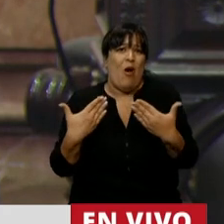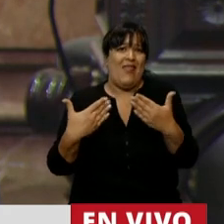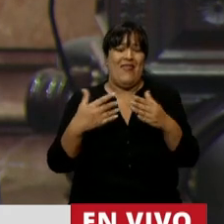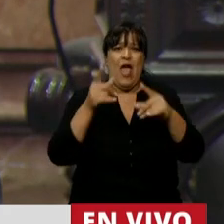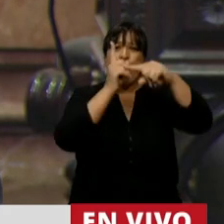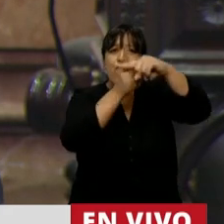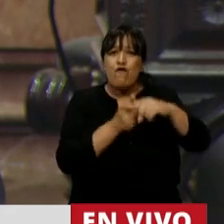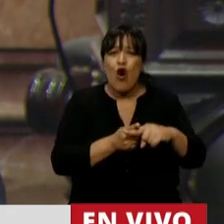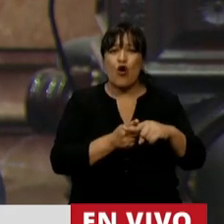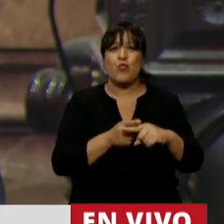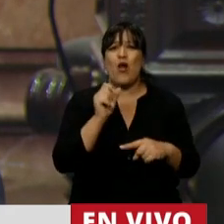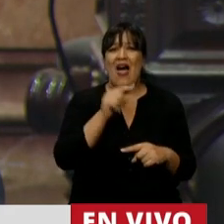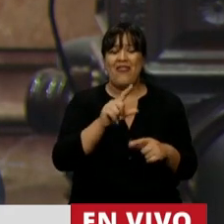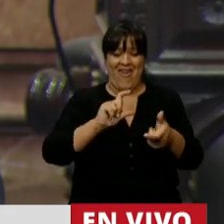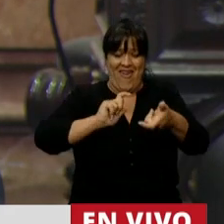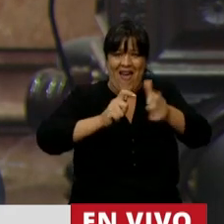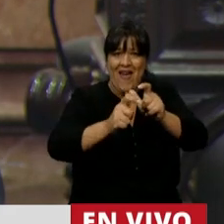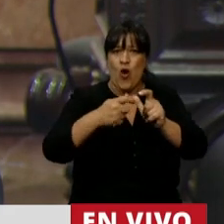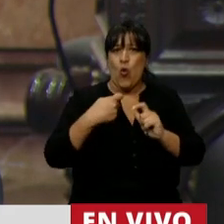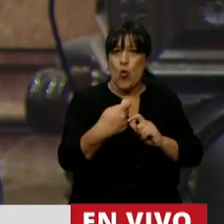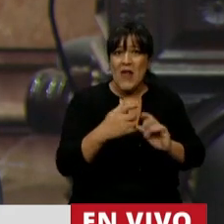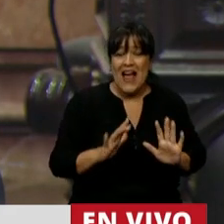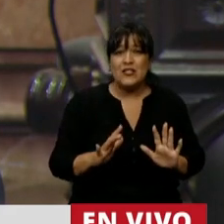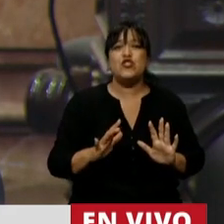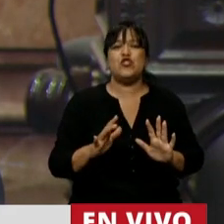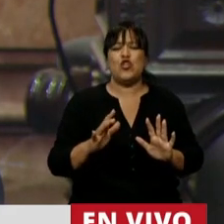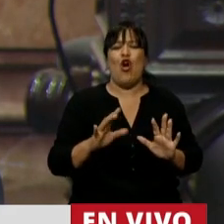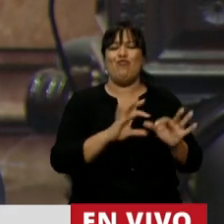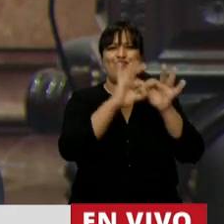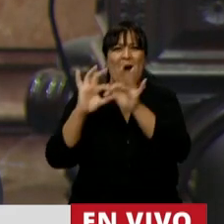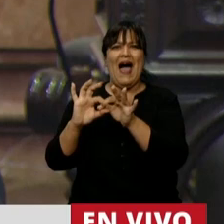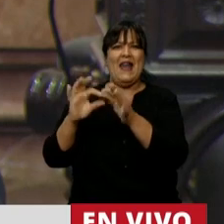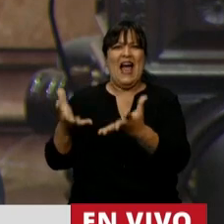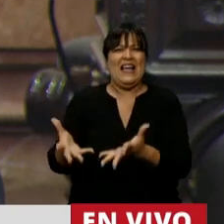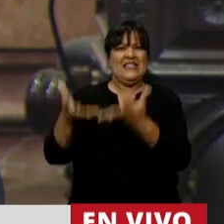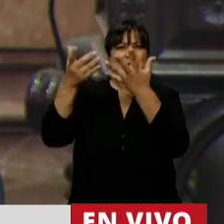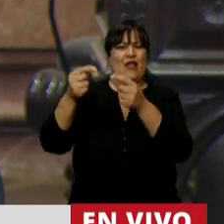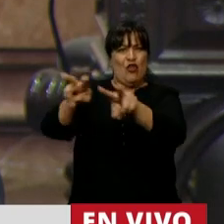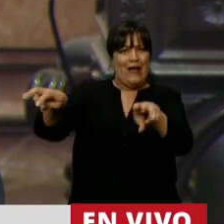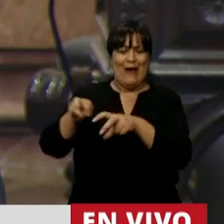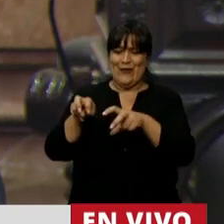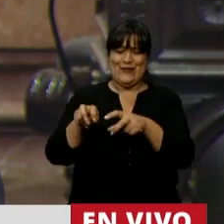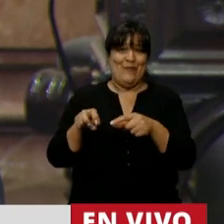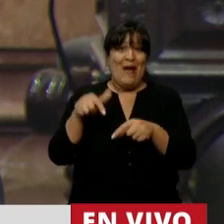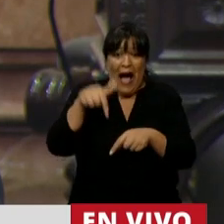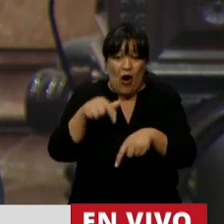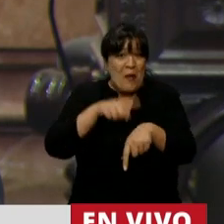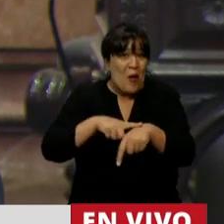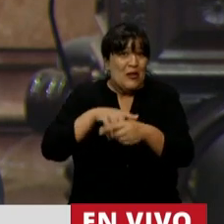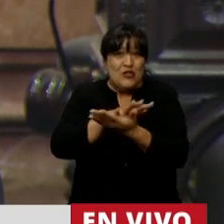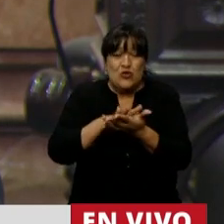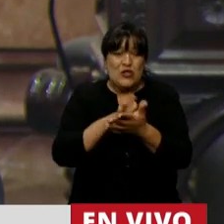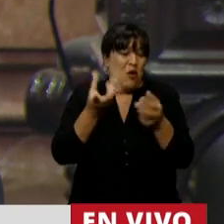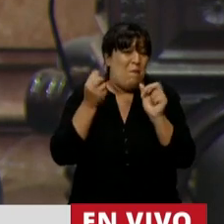una fórmula de movilidad jubilatoria que se ate al crecimiento y a la recaudación, en el peor de los